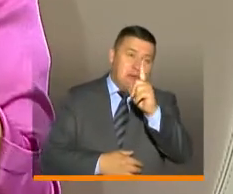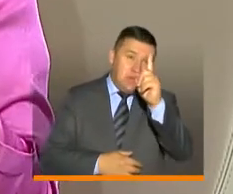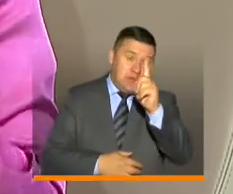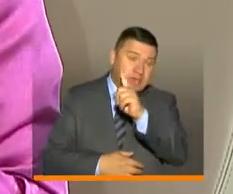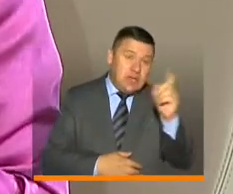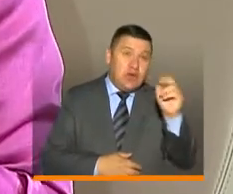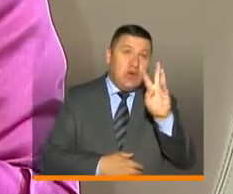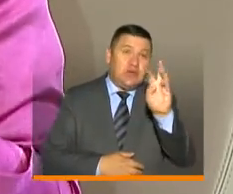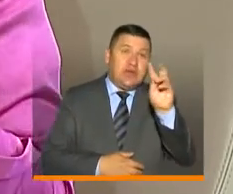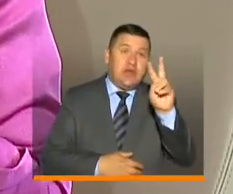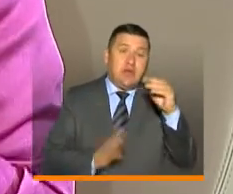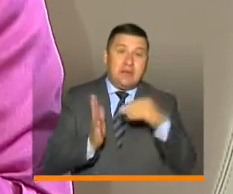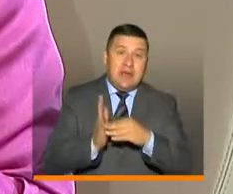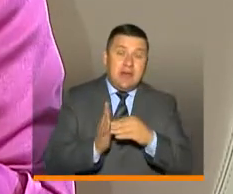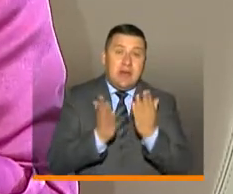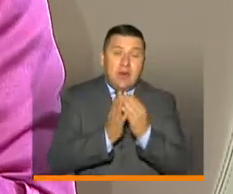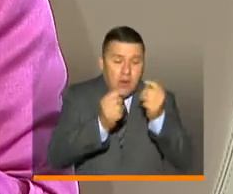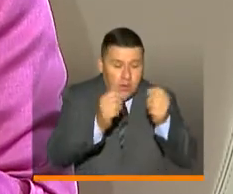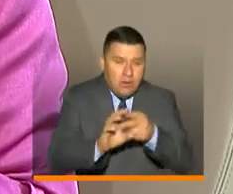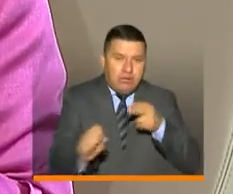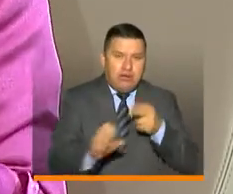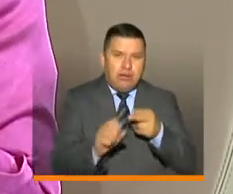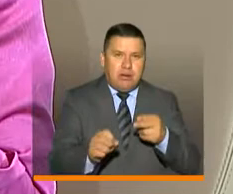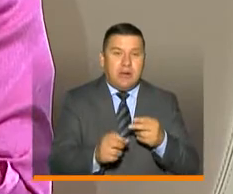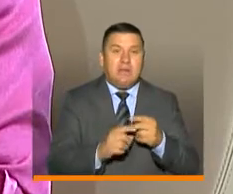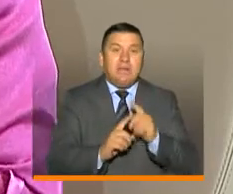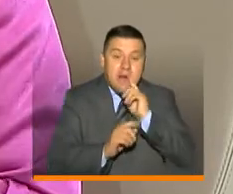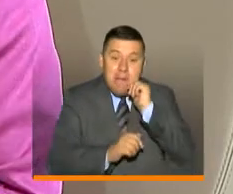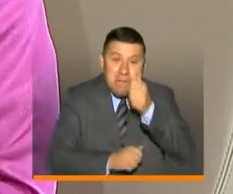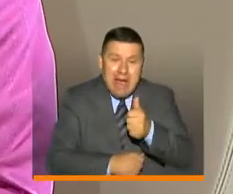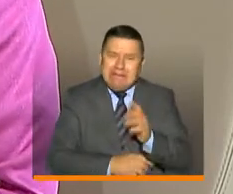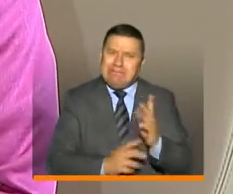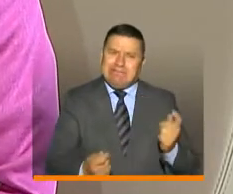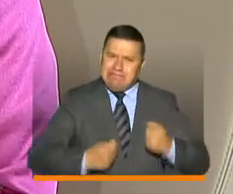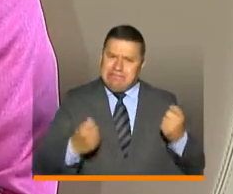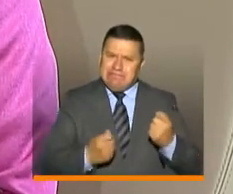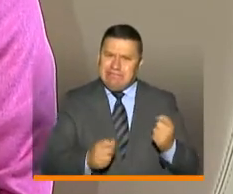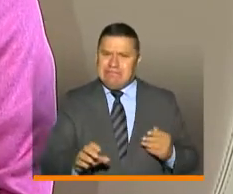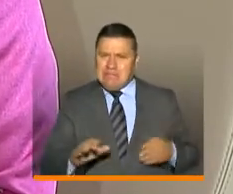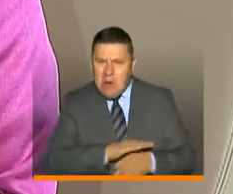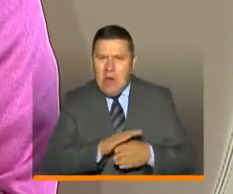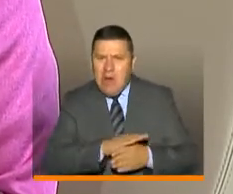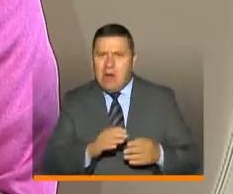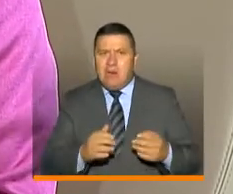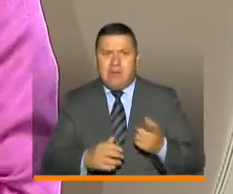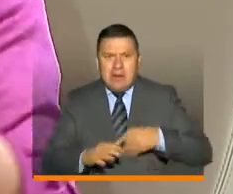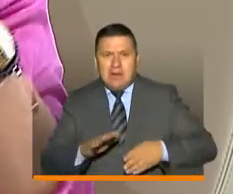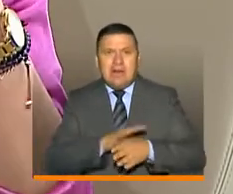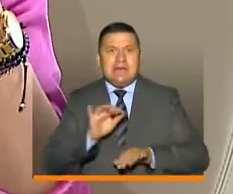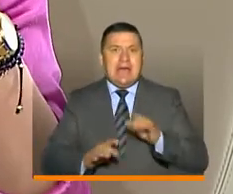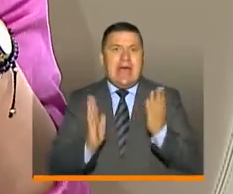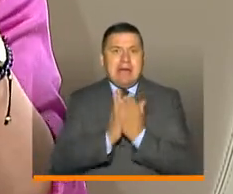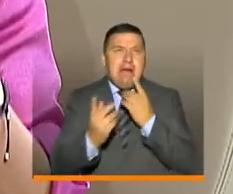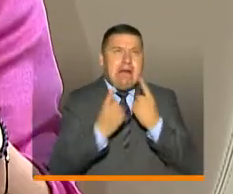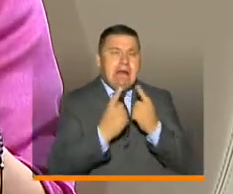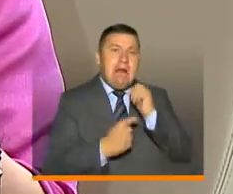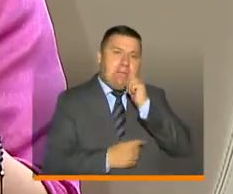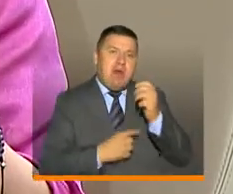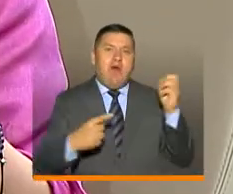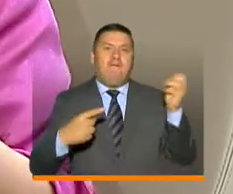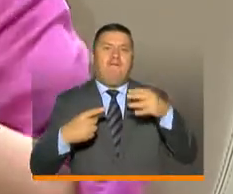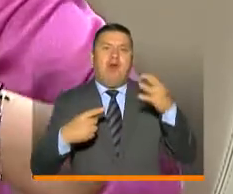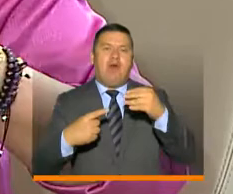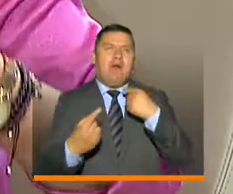102.880 niños. Sabemos que cada historia, que cada niño es muy importante. Por eso mañana tenemos una amplia conversación con las secretarías de educación, un foro